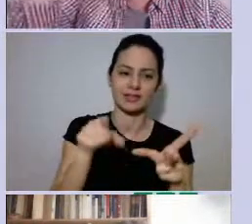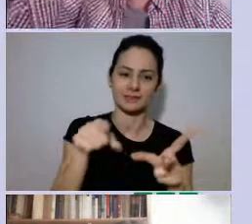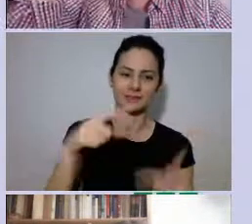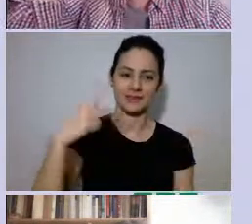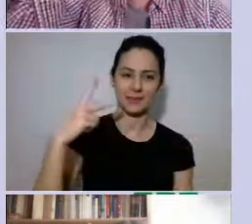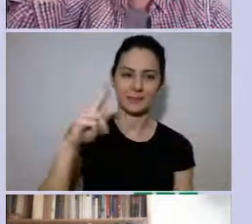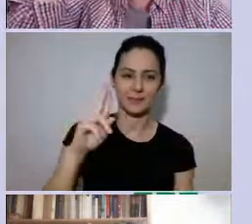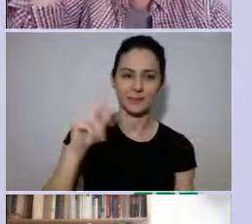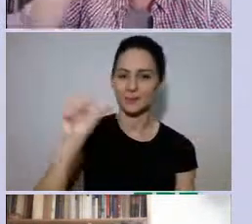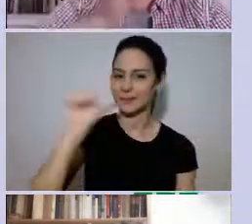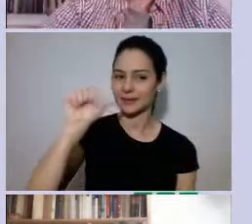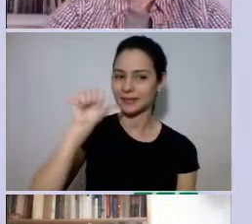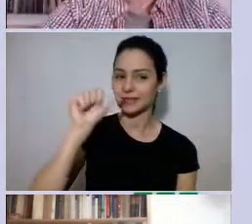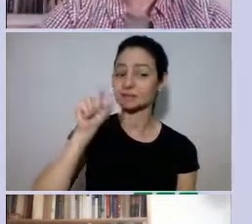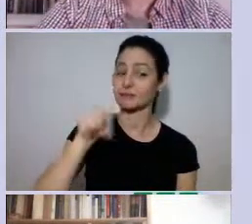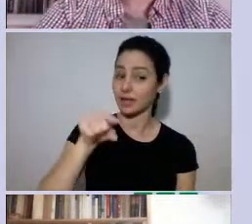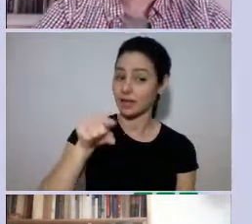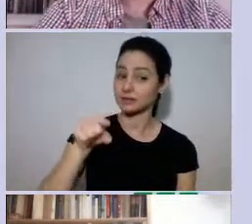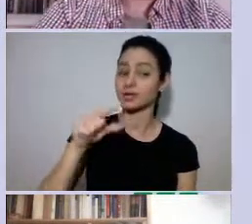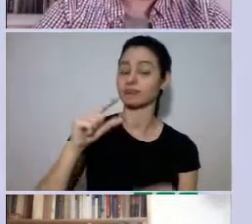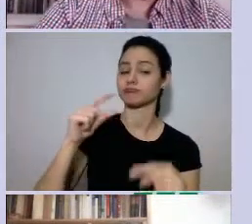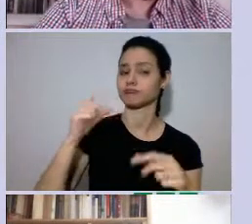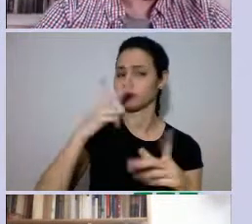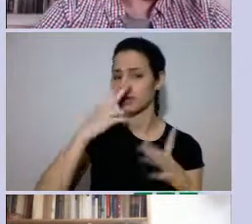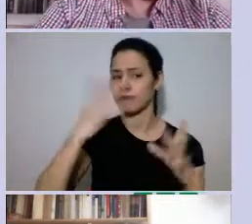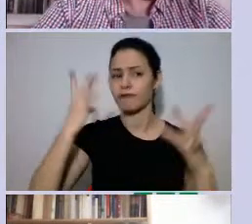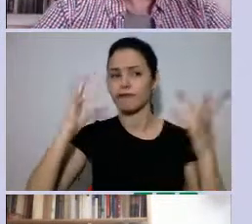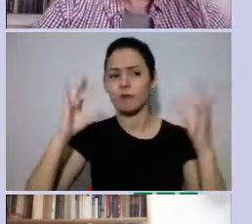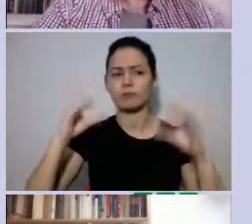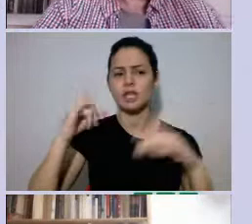esta práctica tan informal